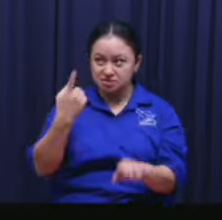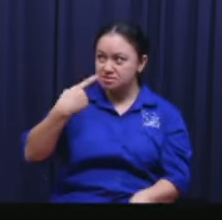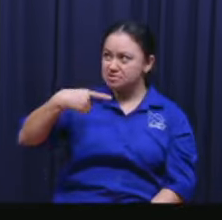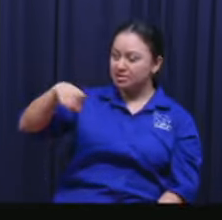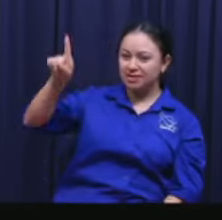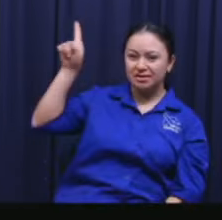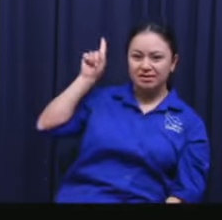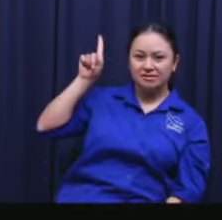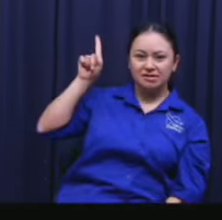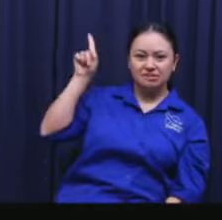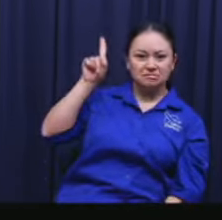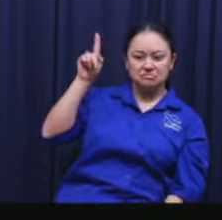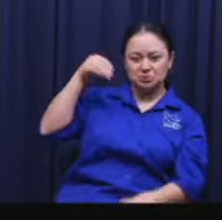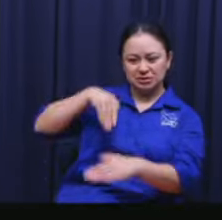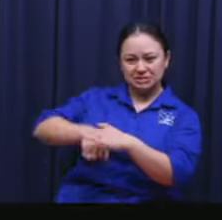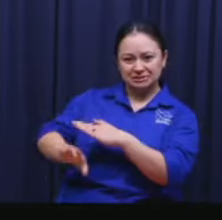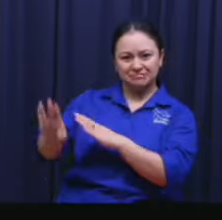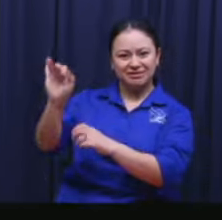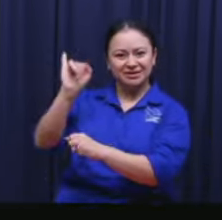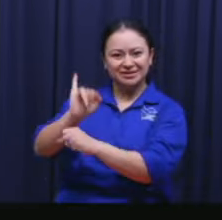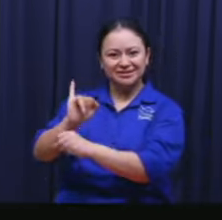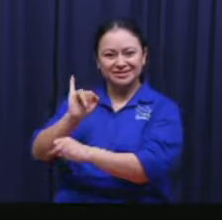no regresaban, no entraban.